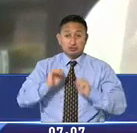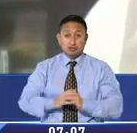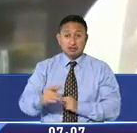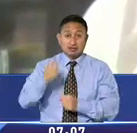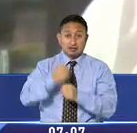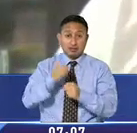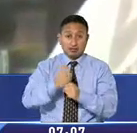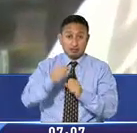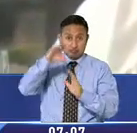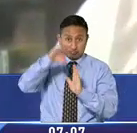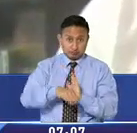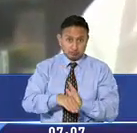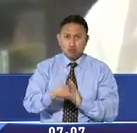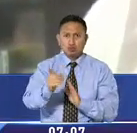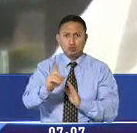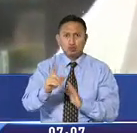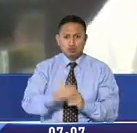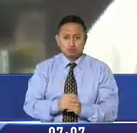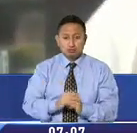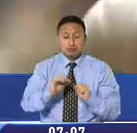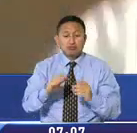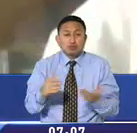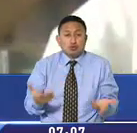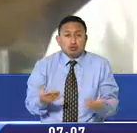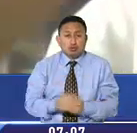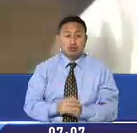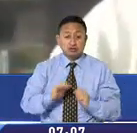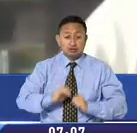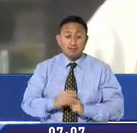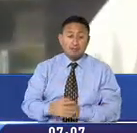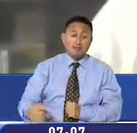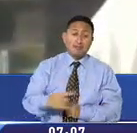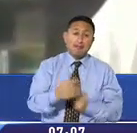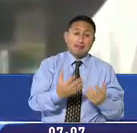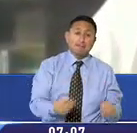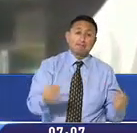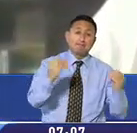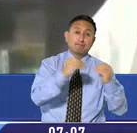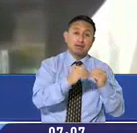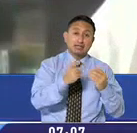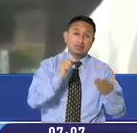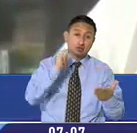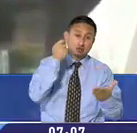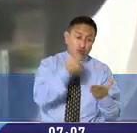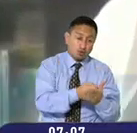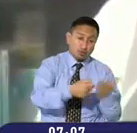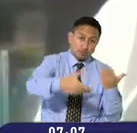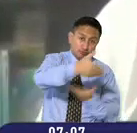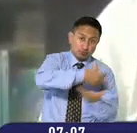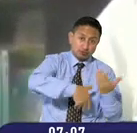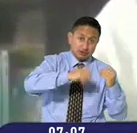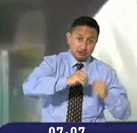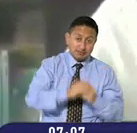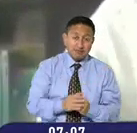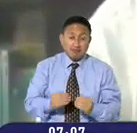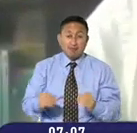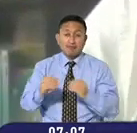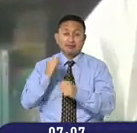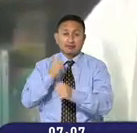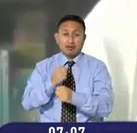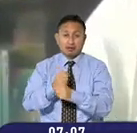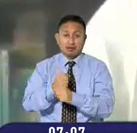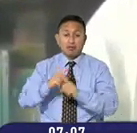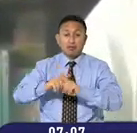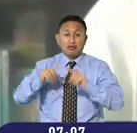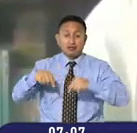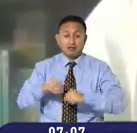empleo. La generación de empleo viene por mayor actividad económica, por mayor inversión. Pero eso tiene que ir acompañado por mayores